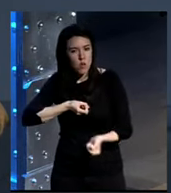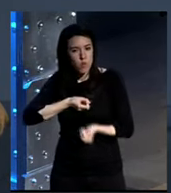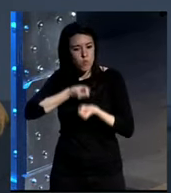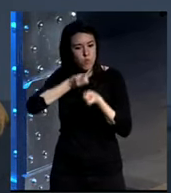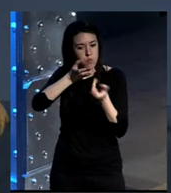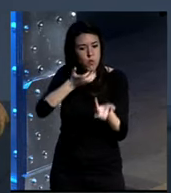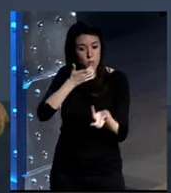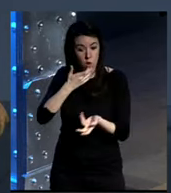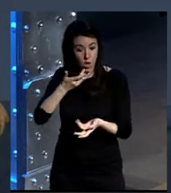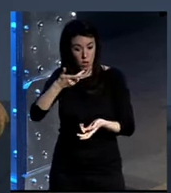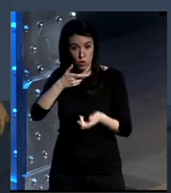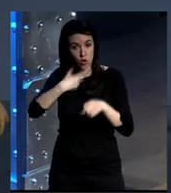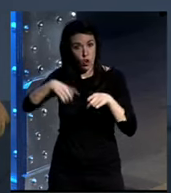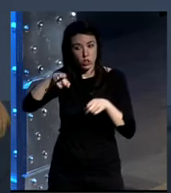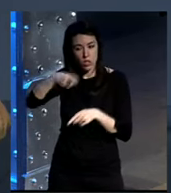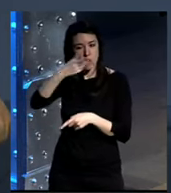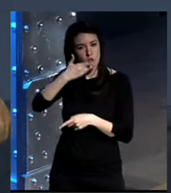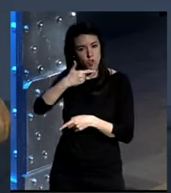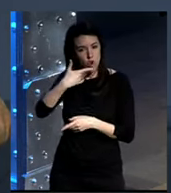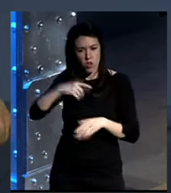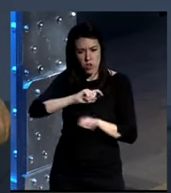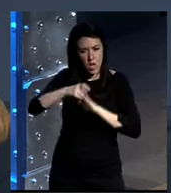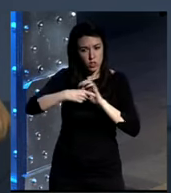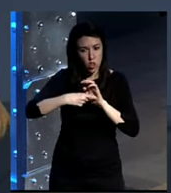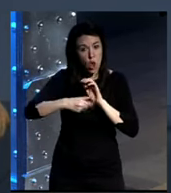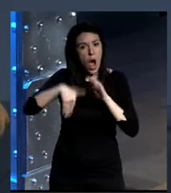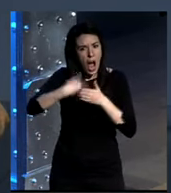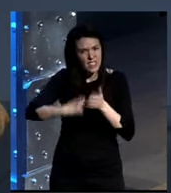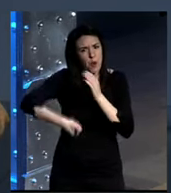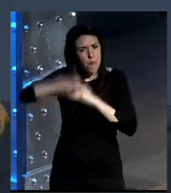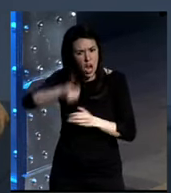cuanto conocía y a veces hasta mucho más.